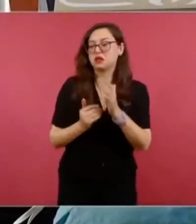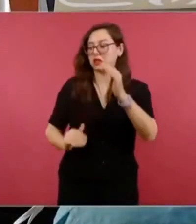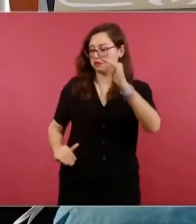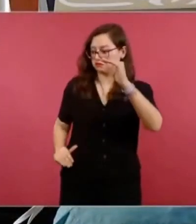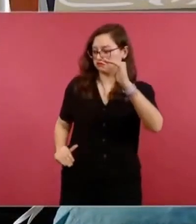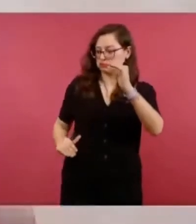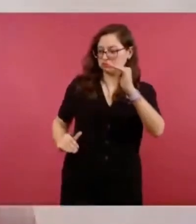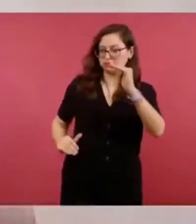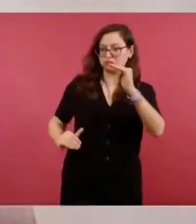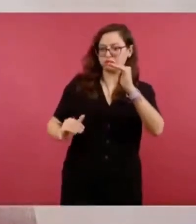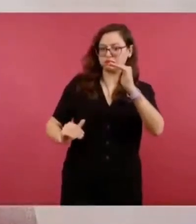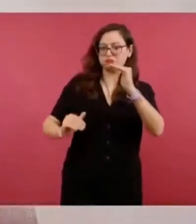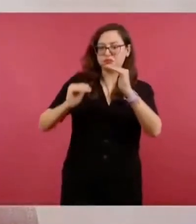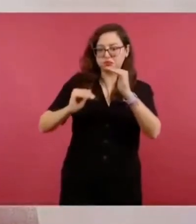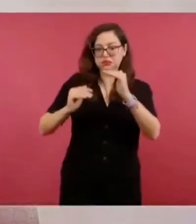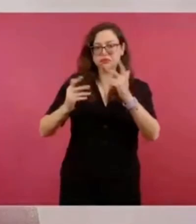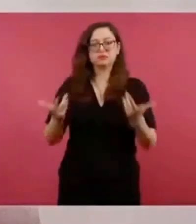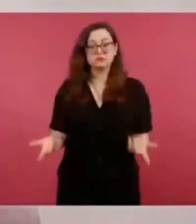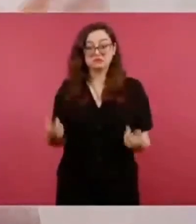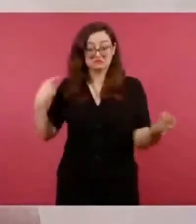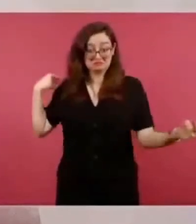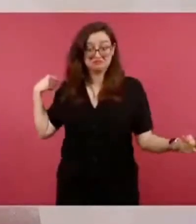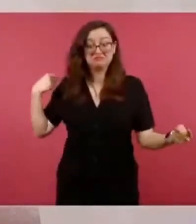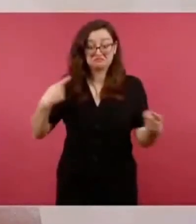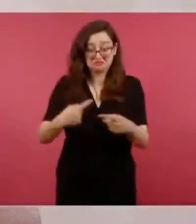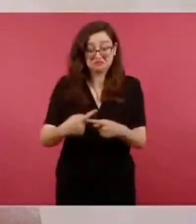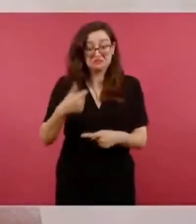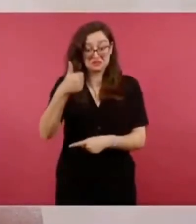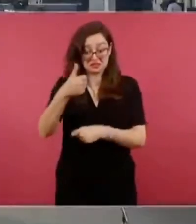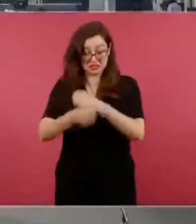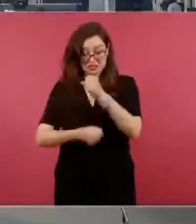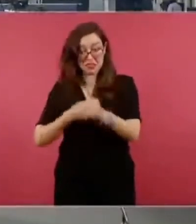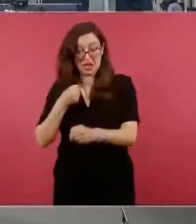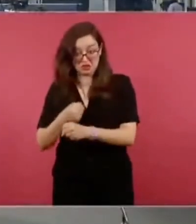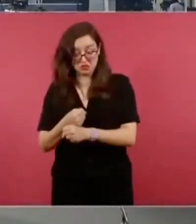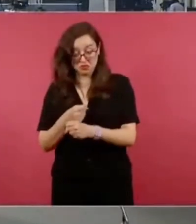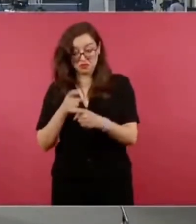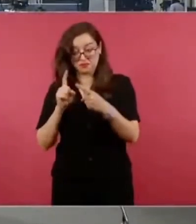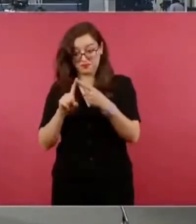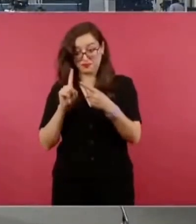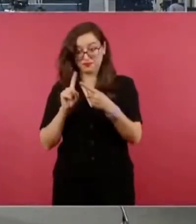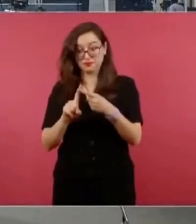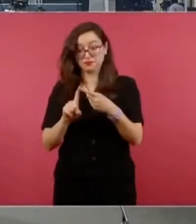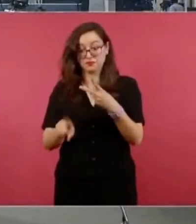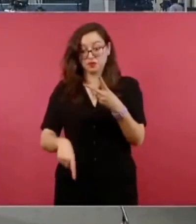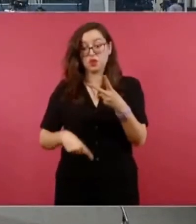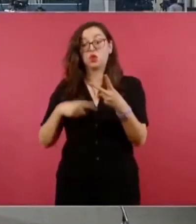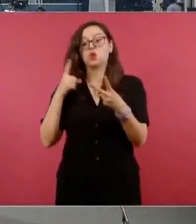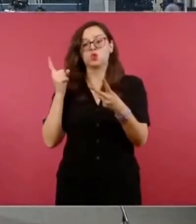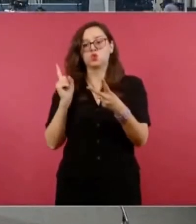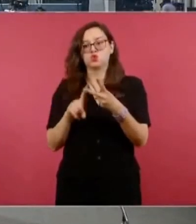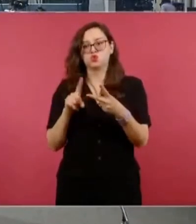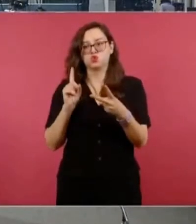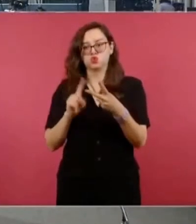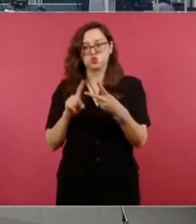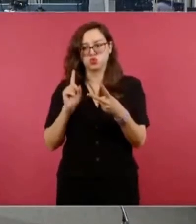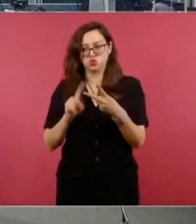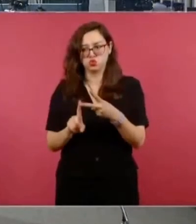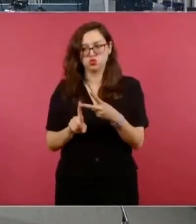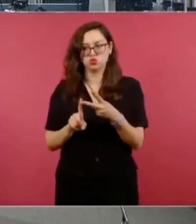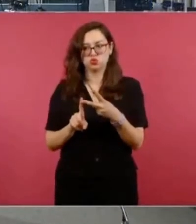desigualdad. Eso es por un lado. Lo segundo, cuando llegamos, la inversión